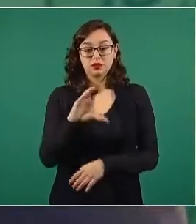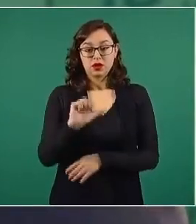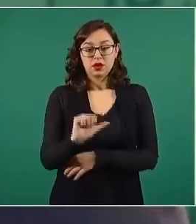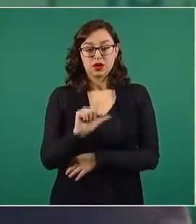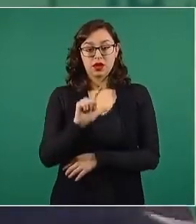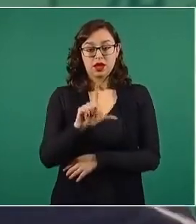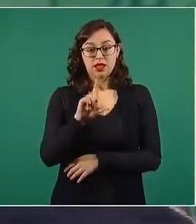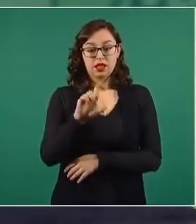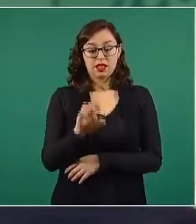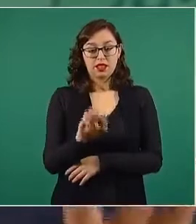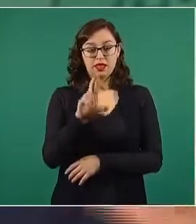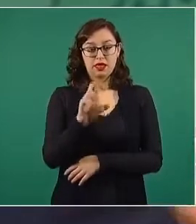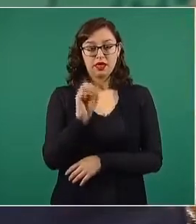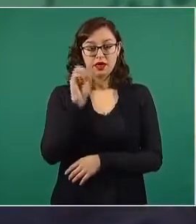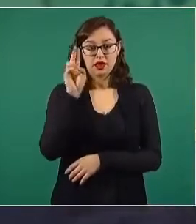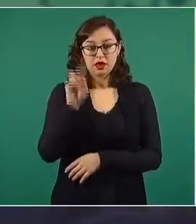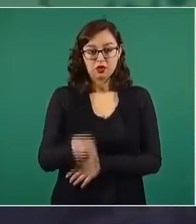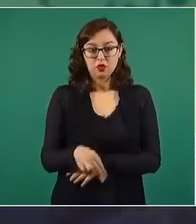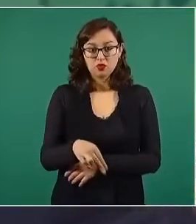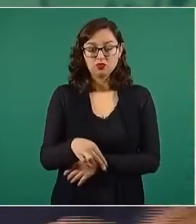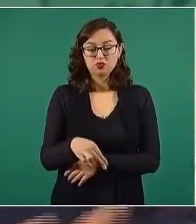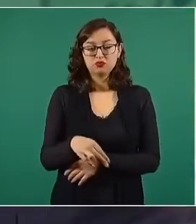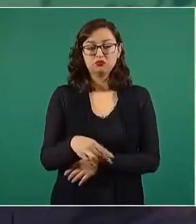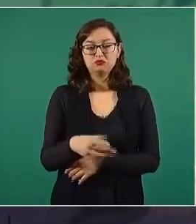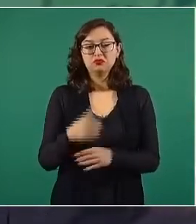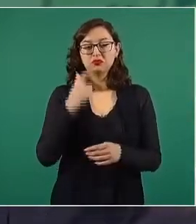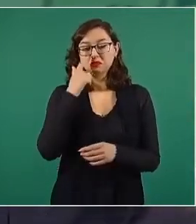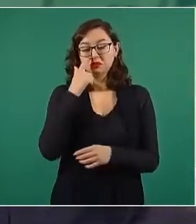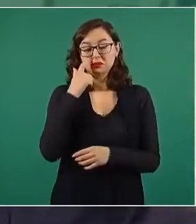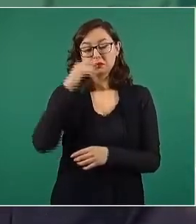me dieron por muerto, políticamente hablando.